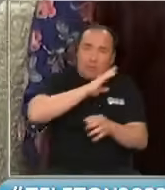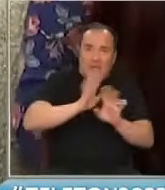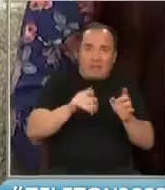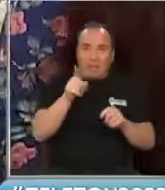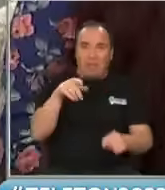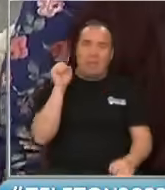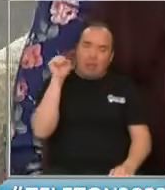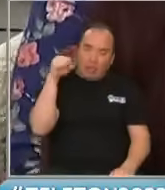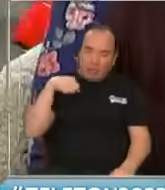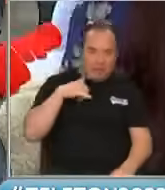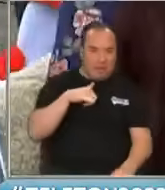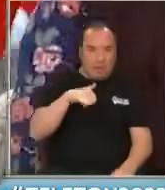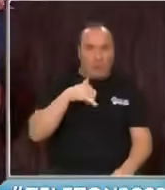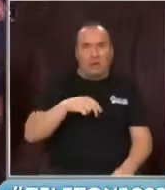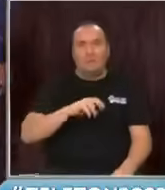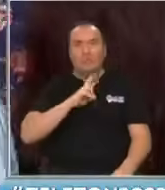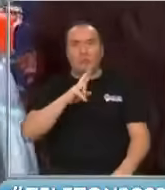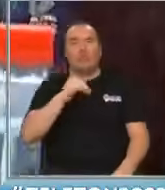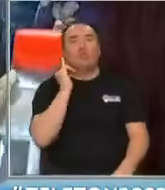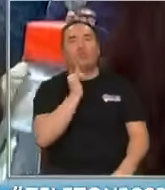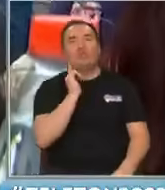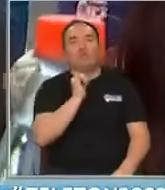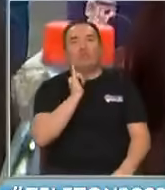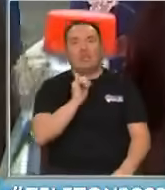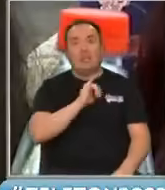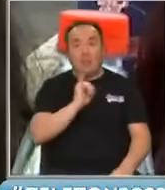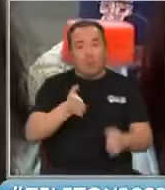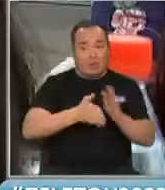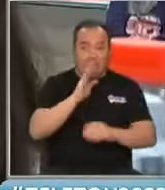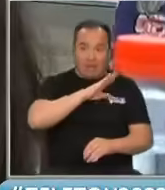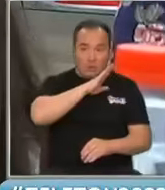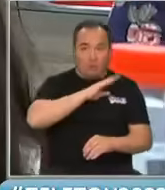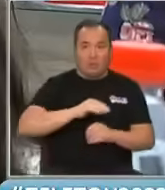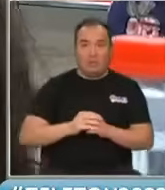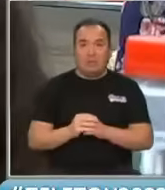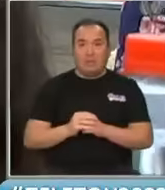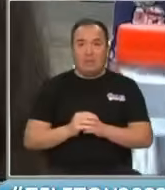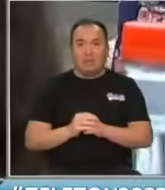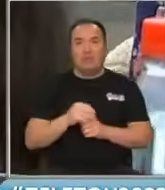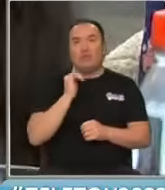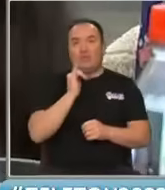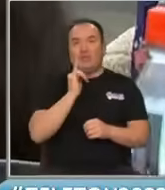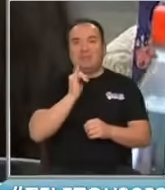mucho sueño. Sí. ¿Ya luego te vas a ir a dormir? Bueno, sí.